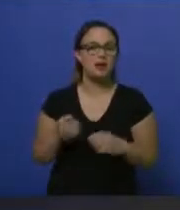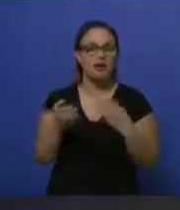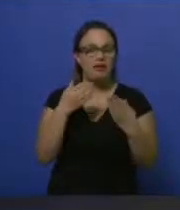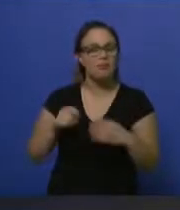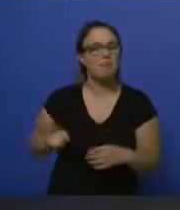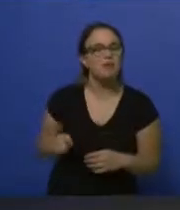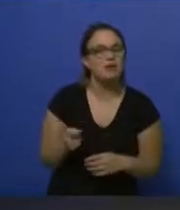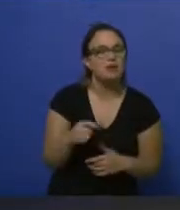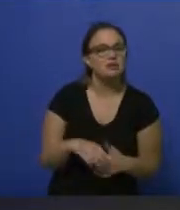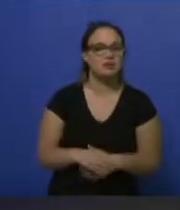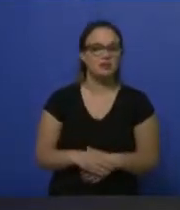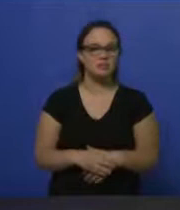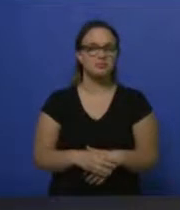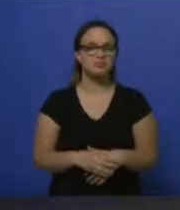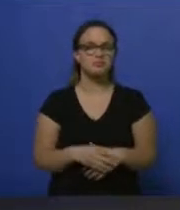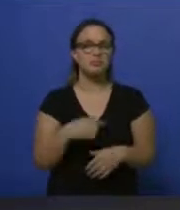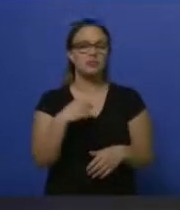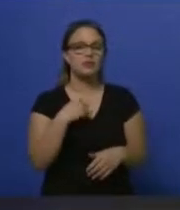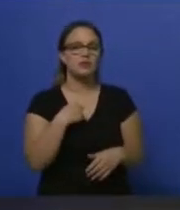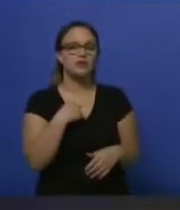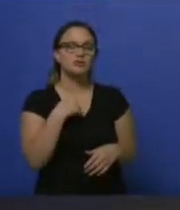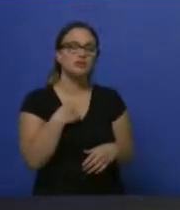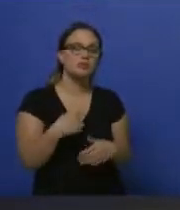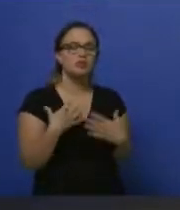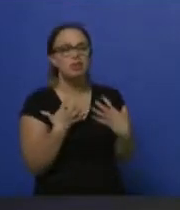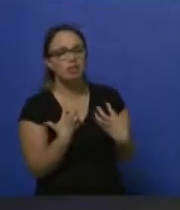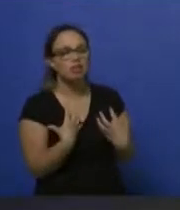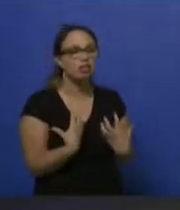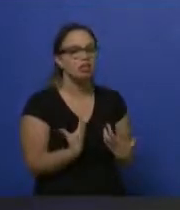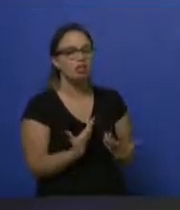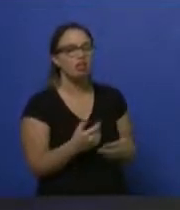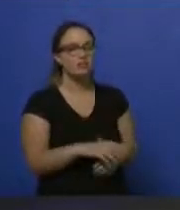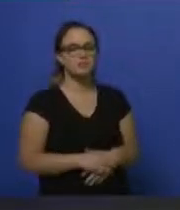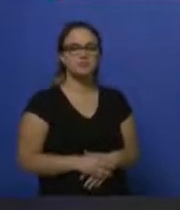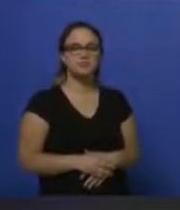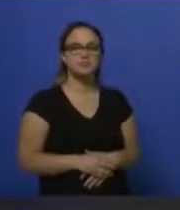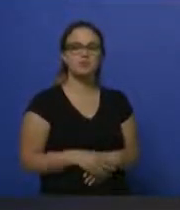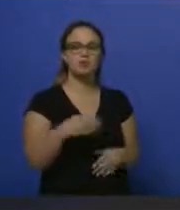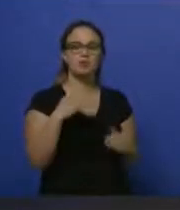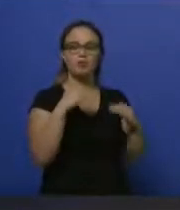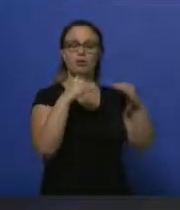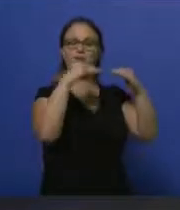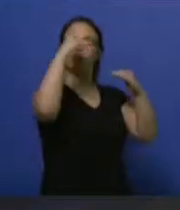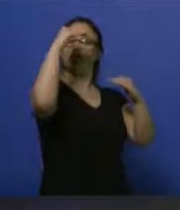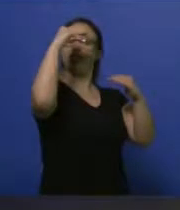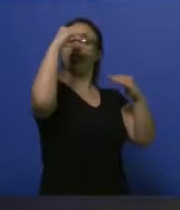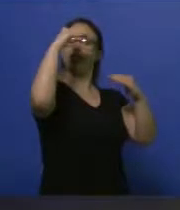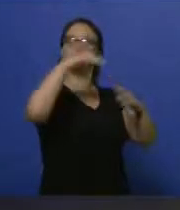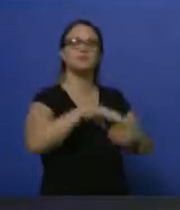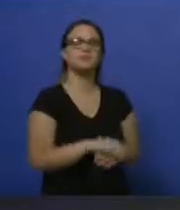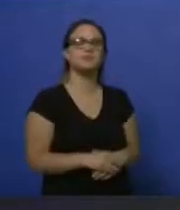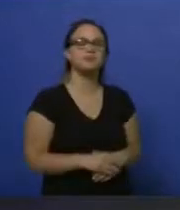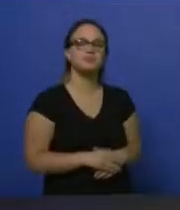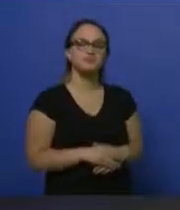política. Estoy medio bajo. A ver, me voy a subir en vivo. Ahí está. Listo. Estás perfecto. Sí, estoy vos bien. Sos un poquito más alto que yo, así que está bien que suba.